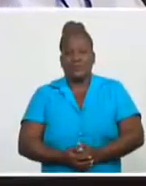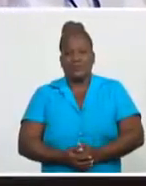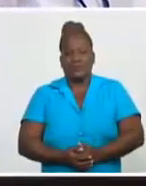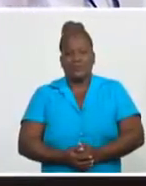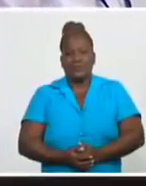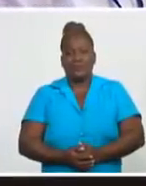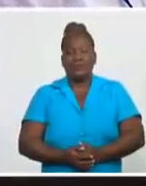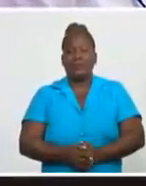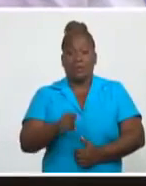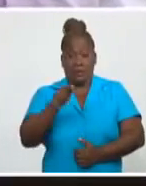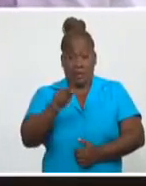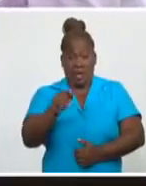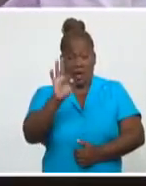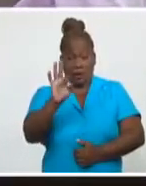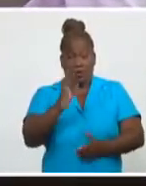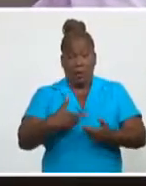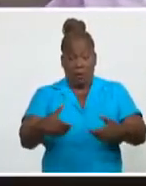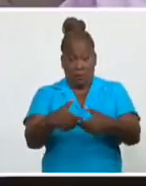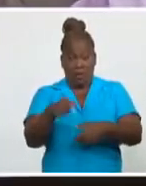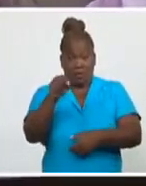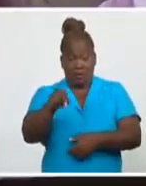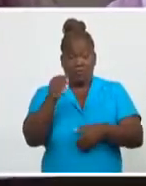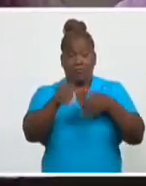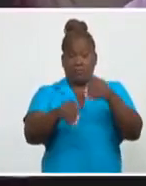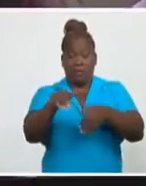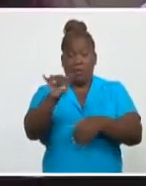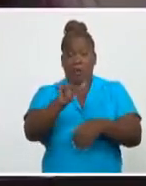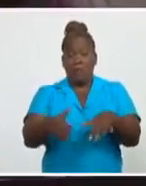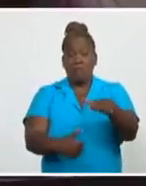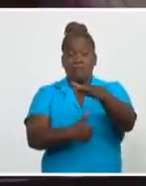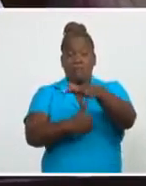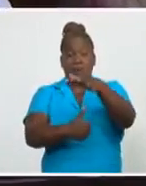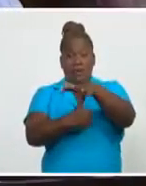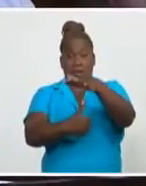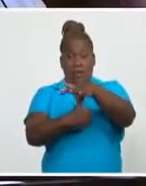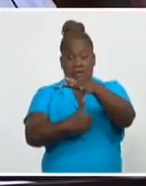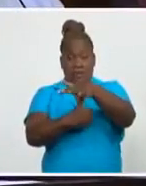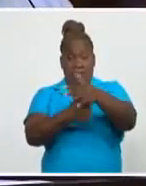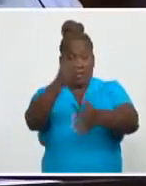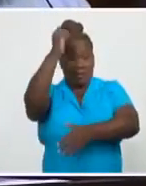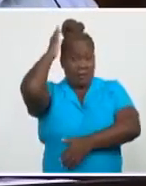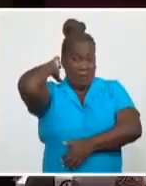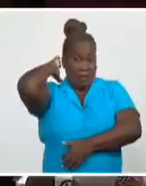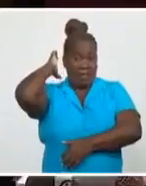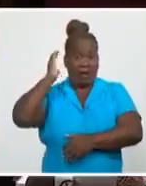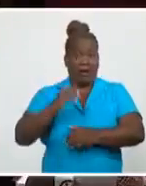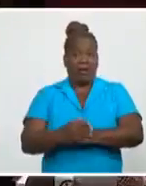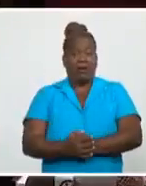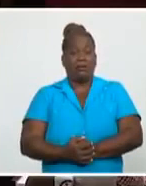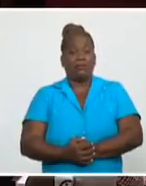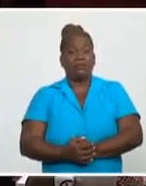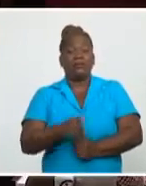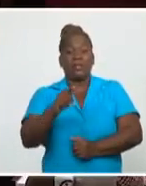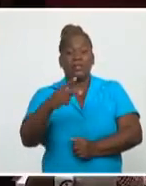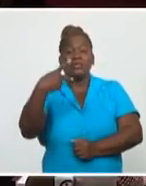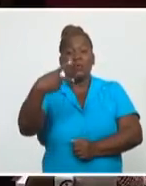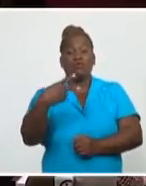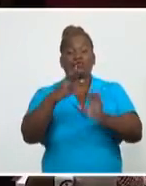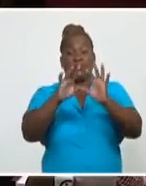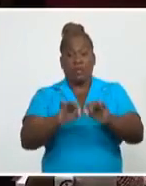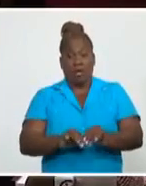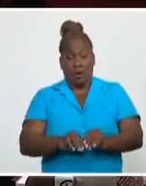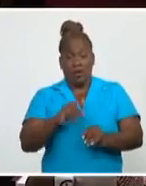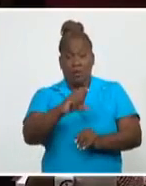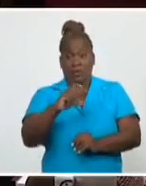A la magna cita de los comunistas cubanos asiste también el presidente de la República, Miguel Díaz-Canel Bermúdez, y el segundo secretario del